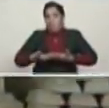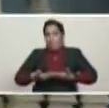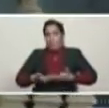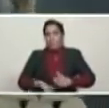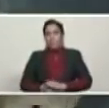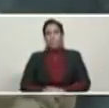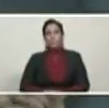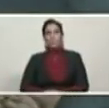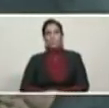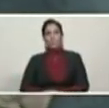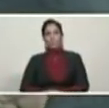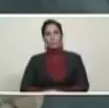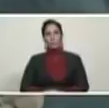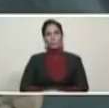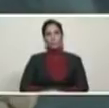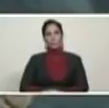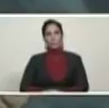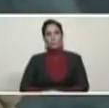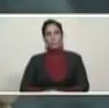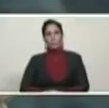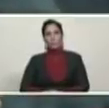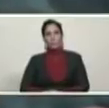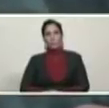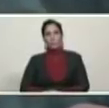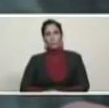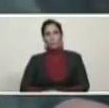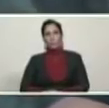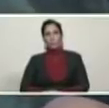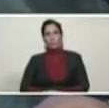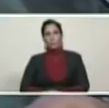está. No, tranquilo, tranquilo.